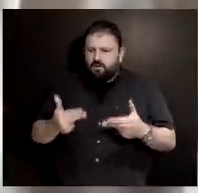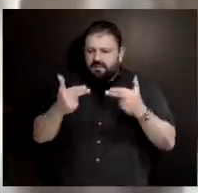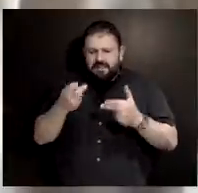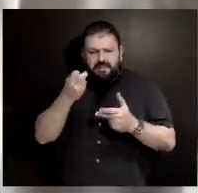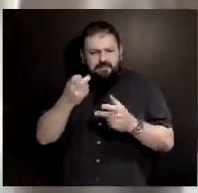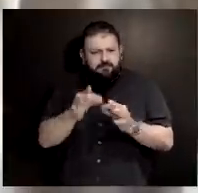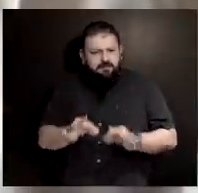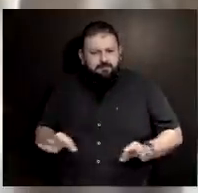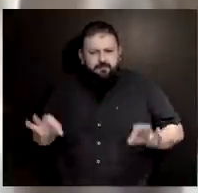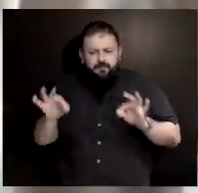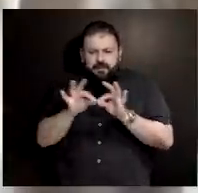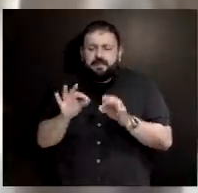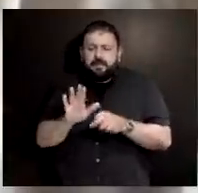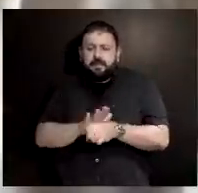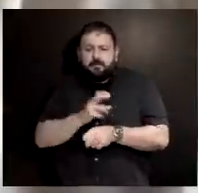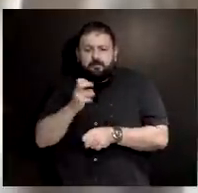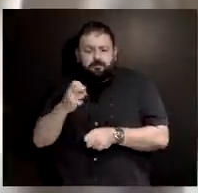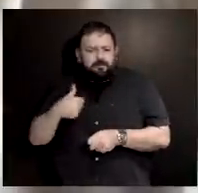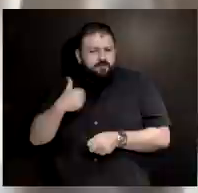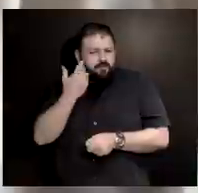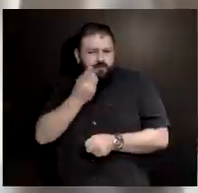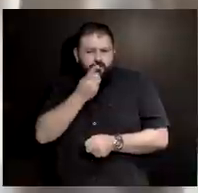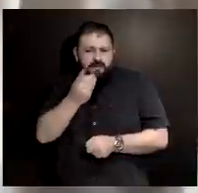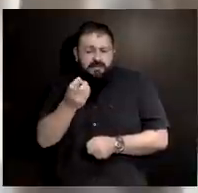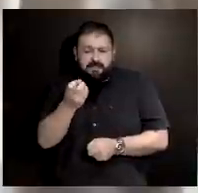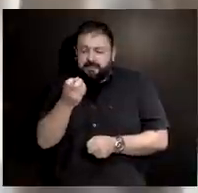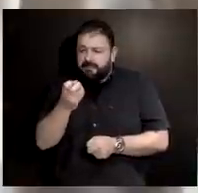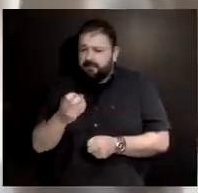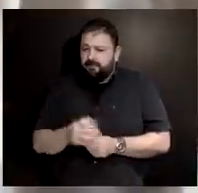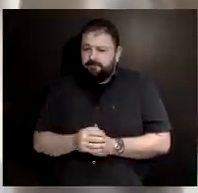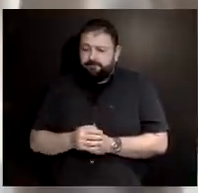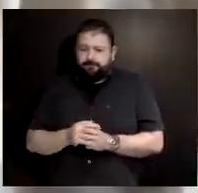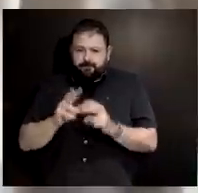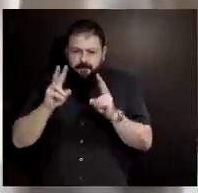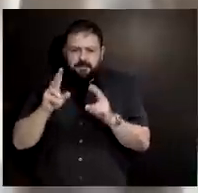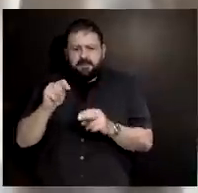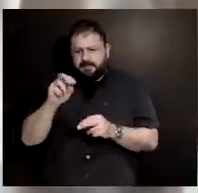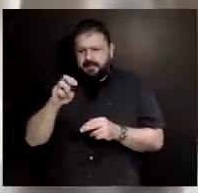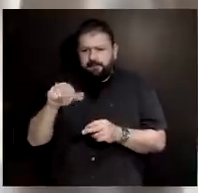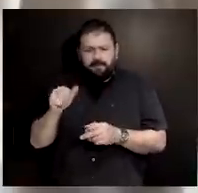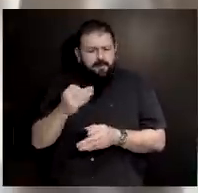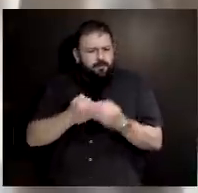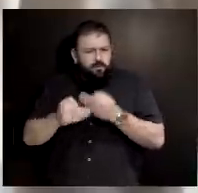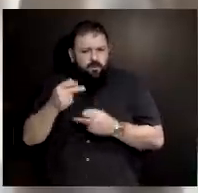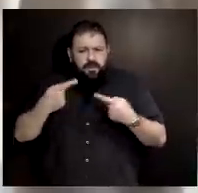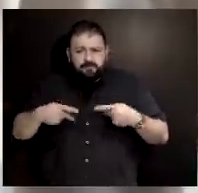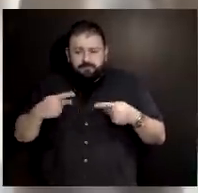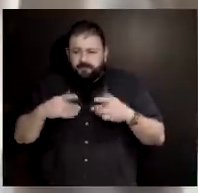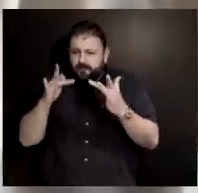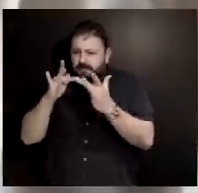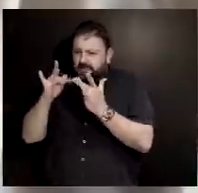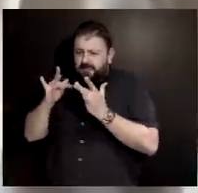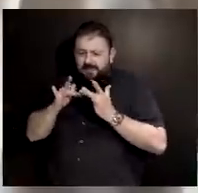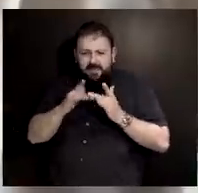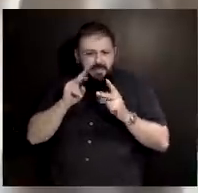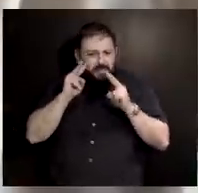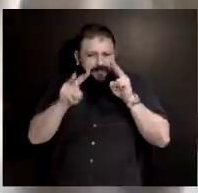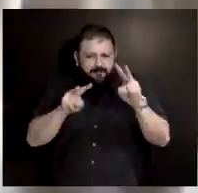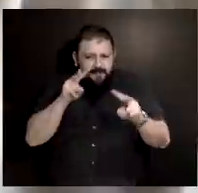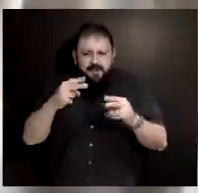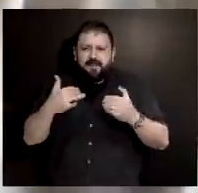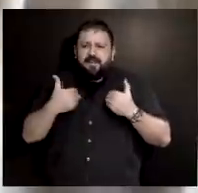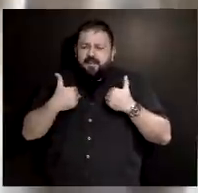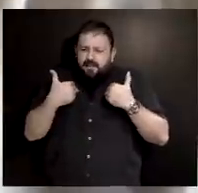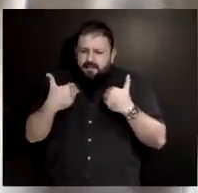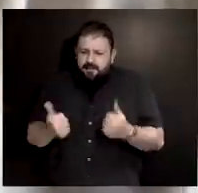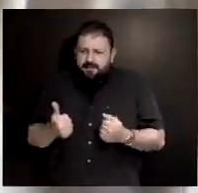y lo que les vamos a decir es muy importante, todos los que estén conectados, es importante que lo escuchen, que lo entiendan y que transmitan